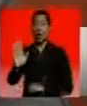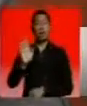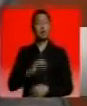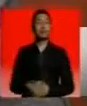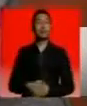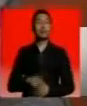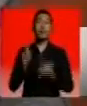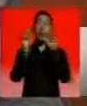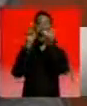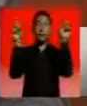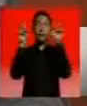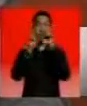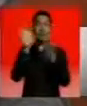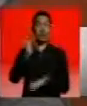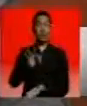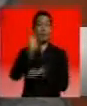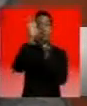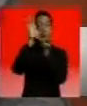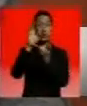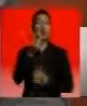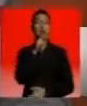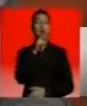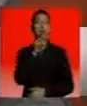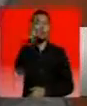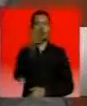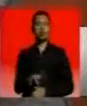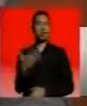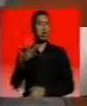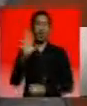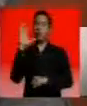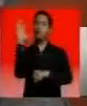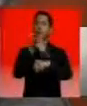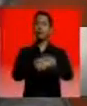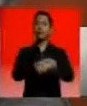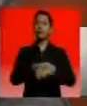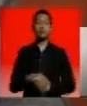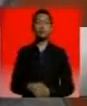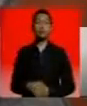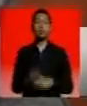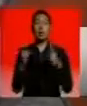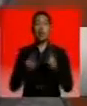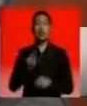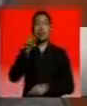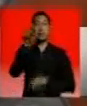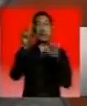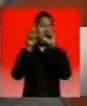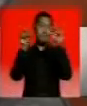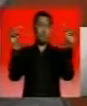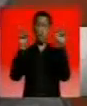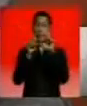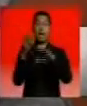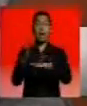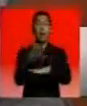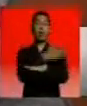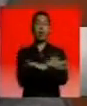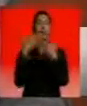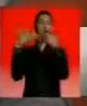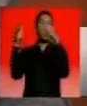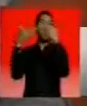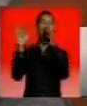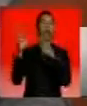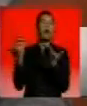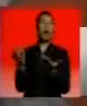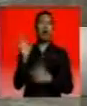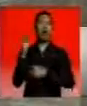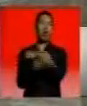compañía, el representante legal es el señor Vaquerizo. A su vez, las compañías del señor Vaquerizo en los paraísos fiscales le